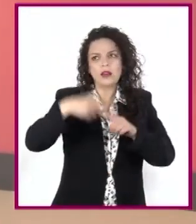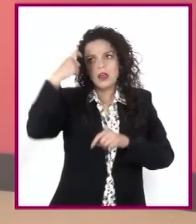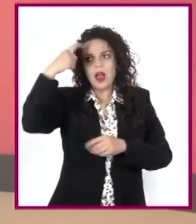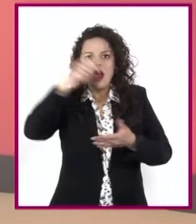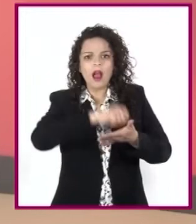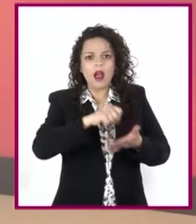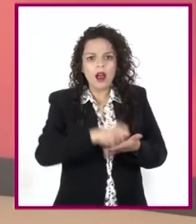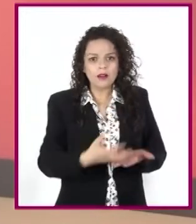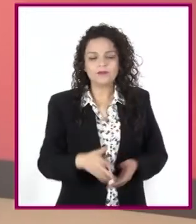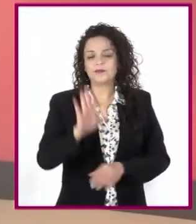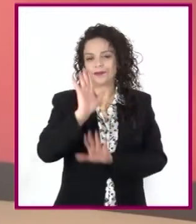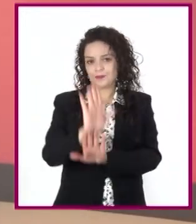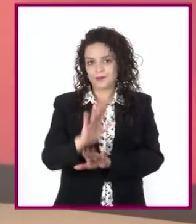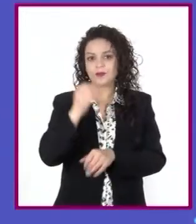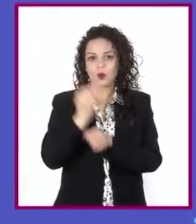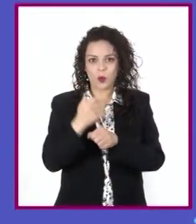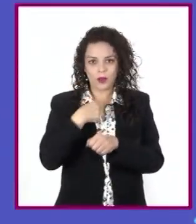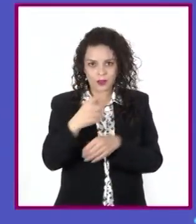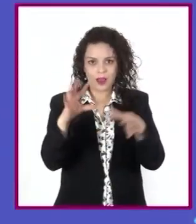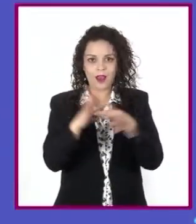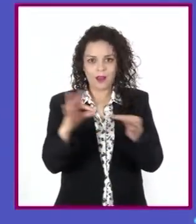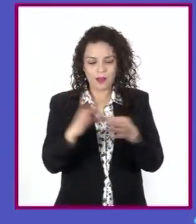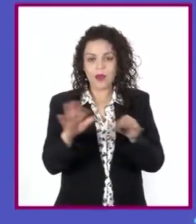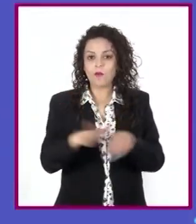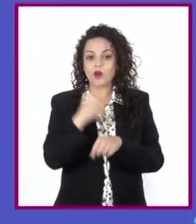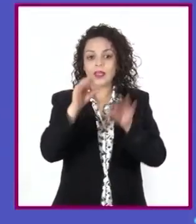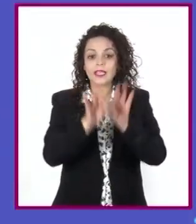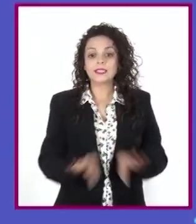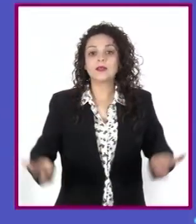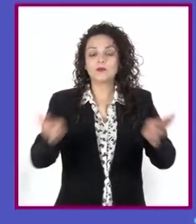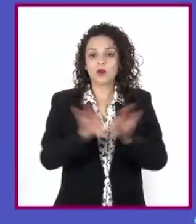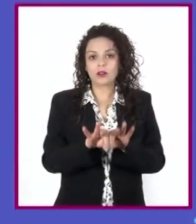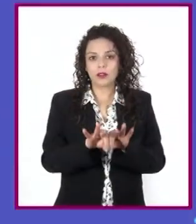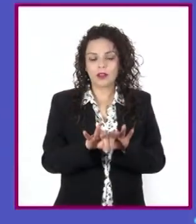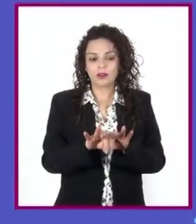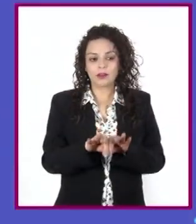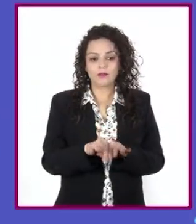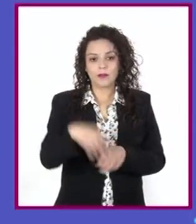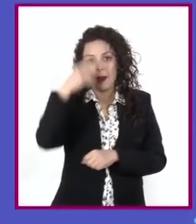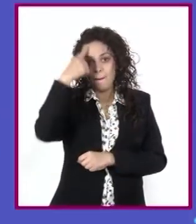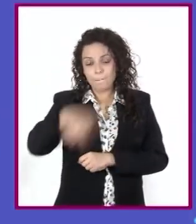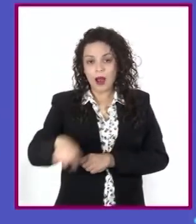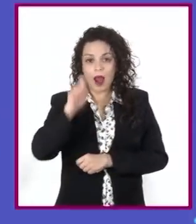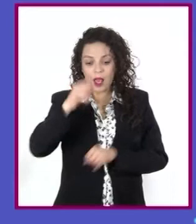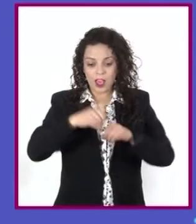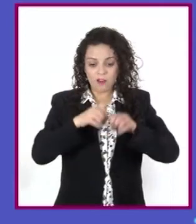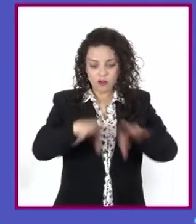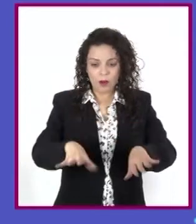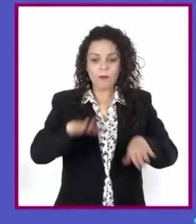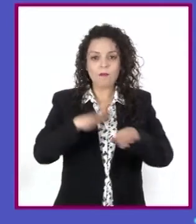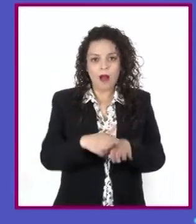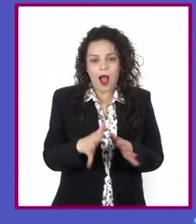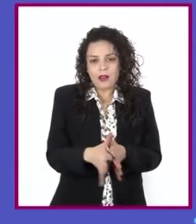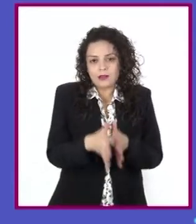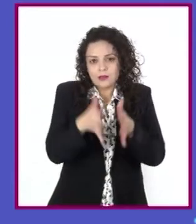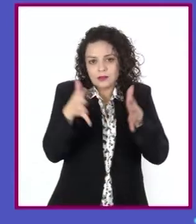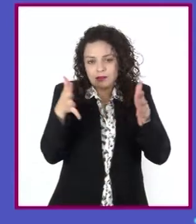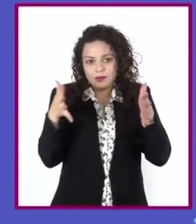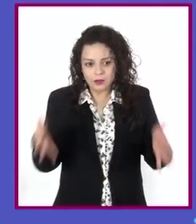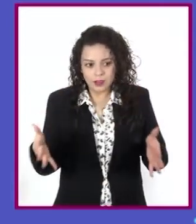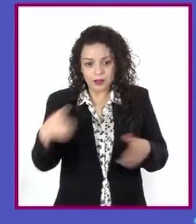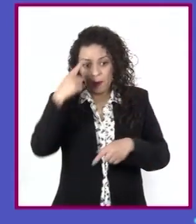citar en un trabajo de investigación. 1. Para ampliar un texto. 2. Reforzar o aclarar una